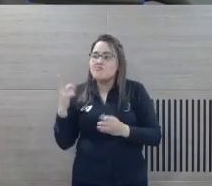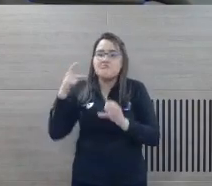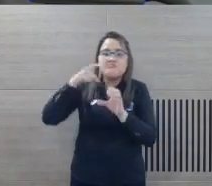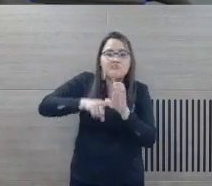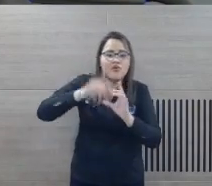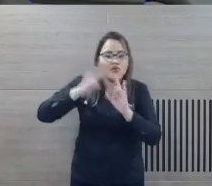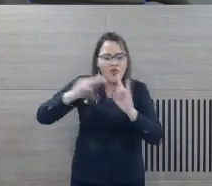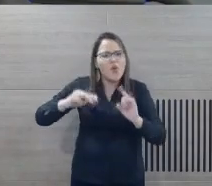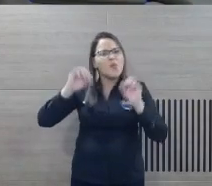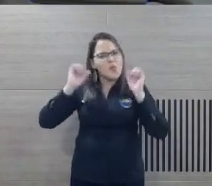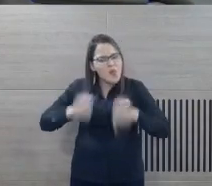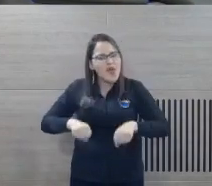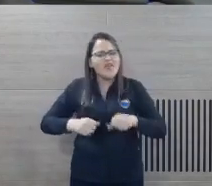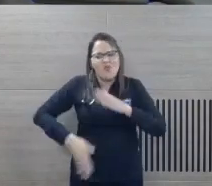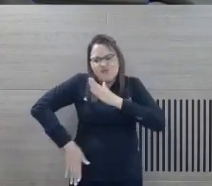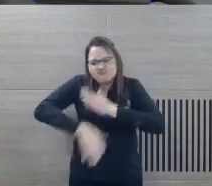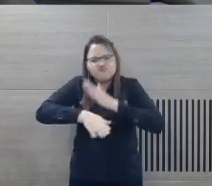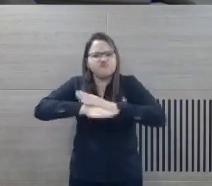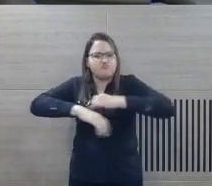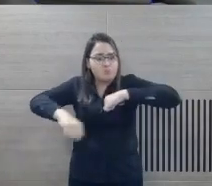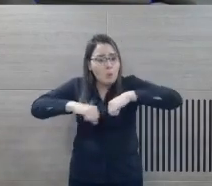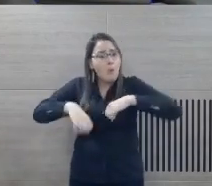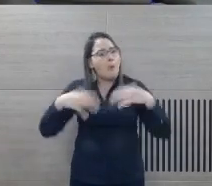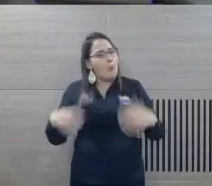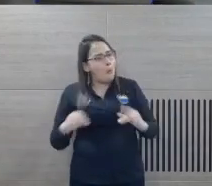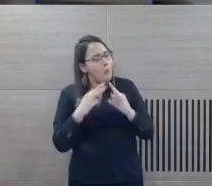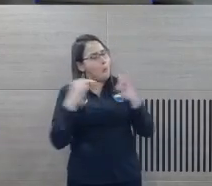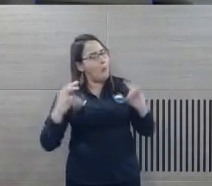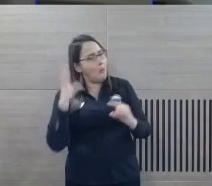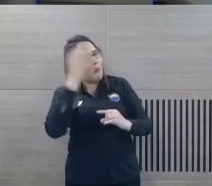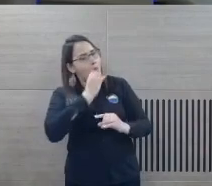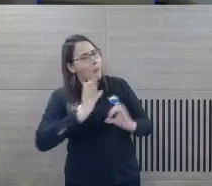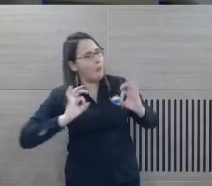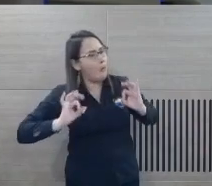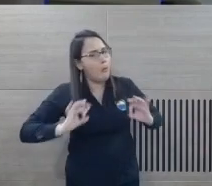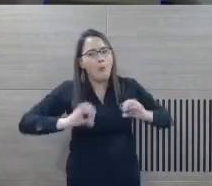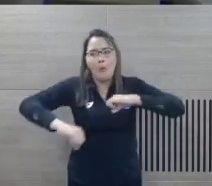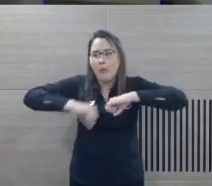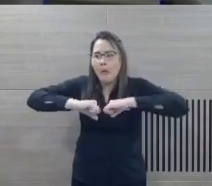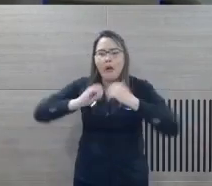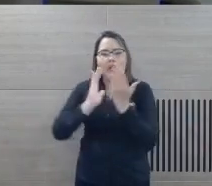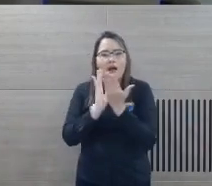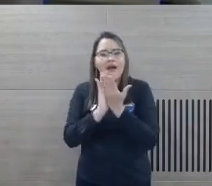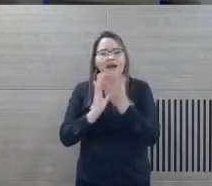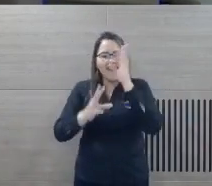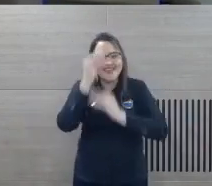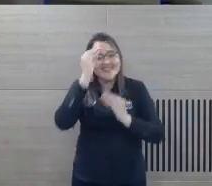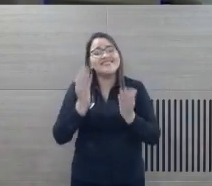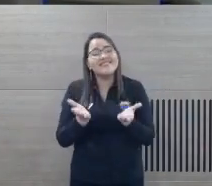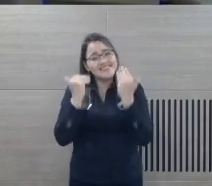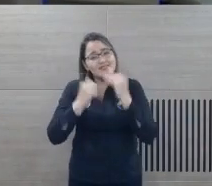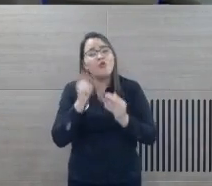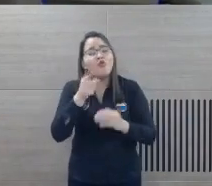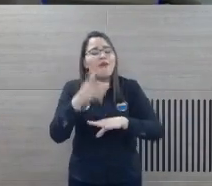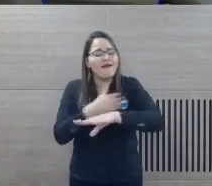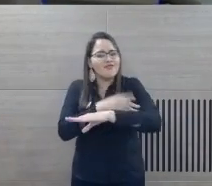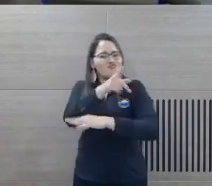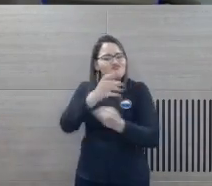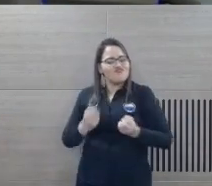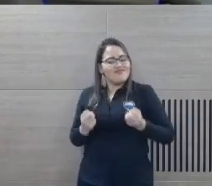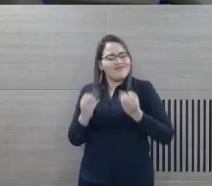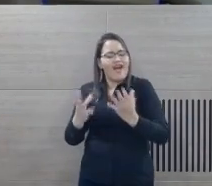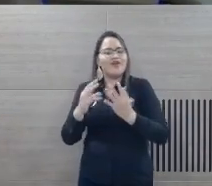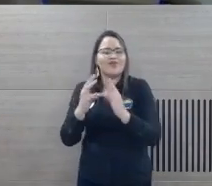posibilidades. Para que otros puedan cumplir sus sueños como también nosotros lo hemos hecho. A quienes todavía como estudiantes activos